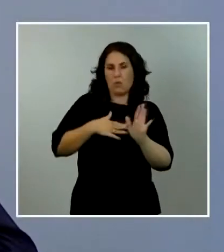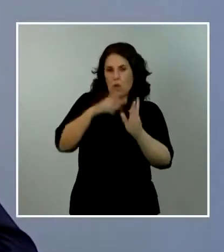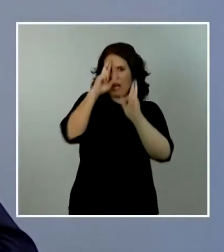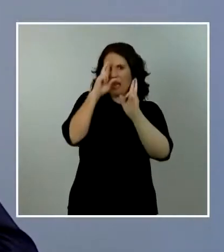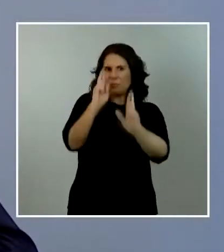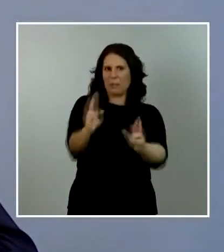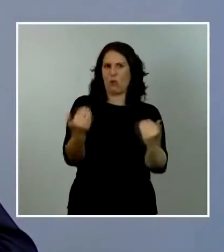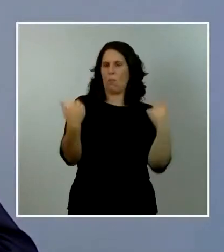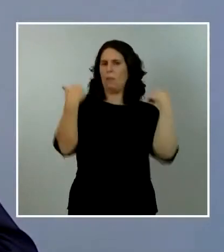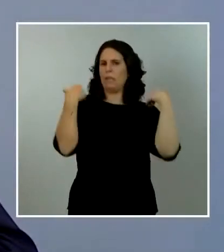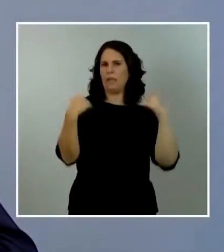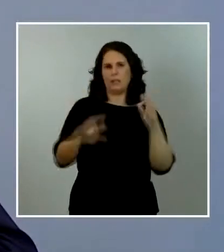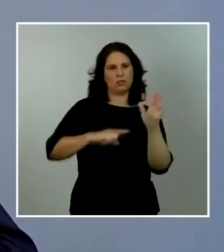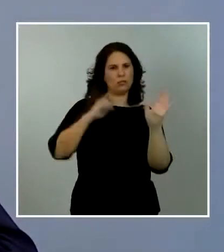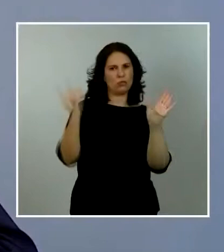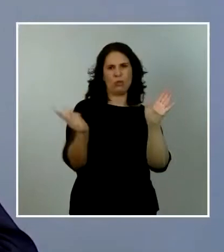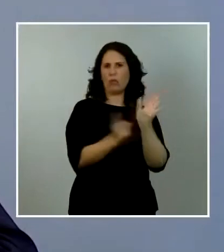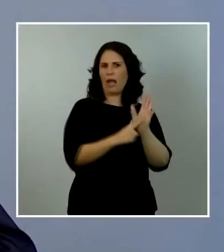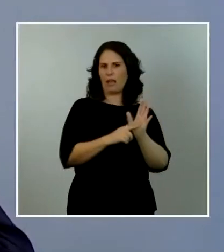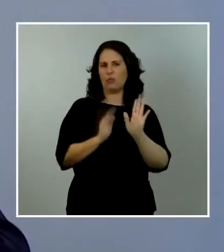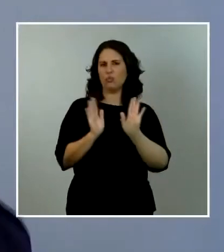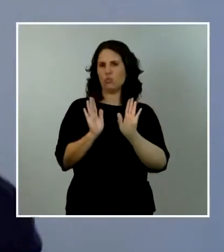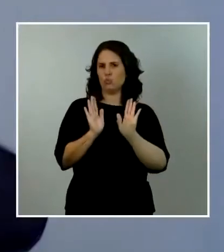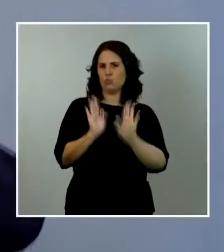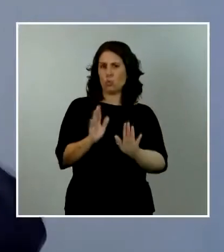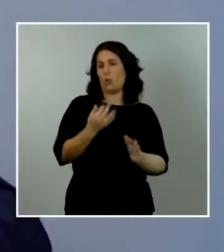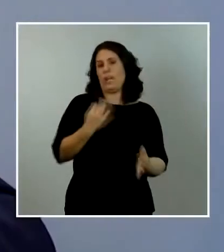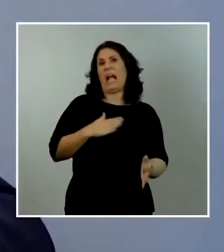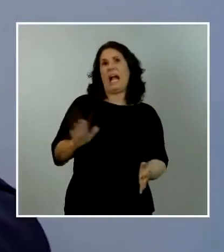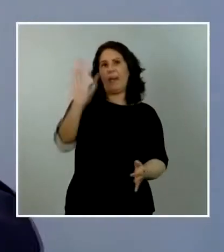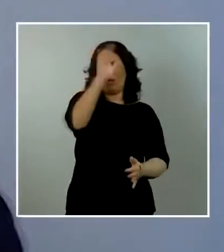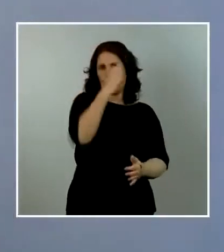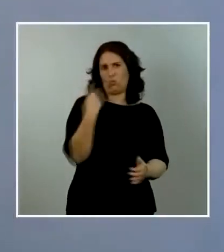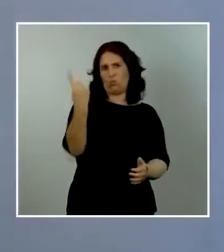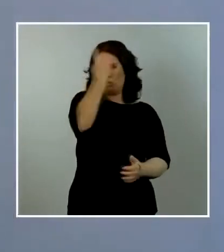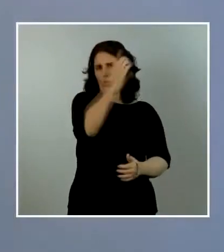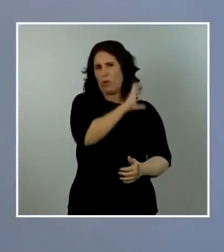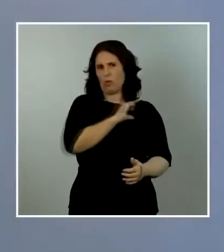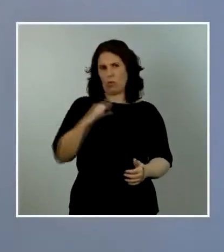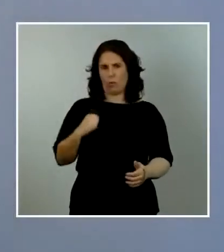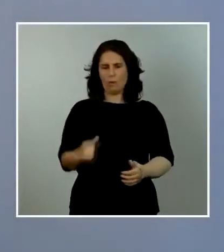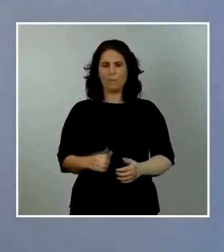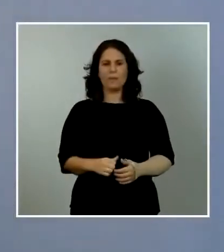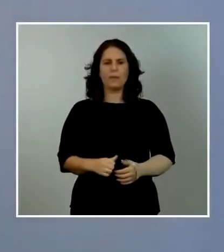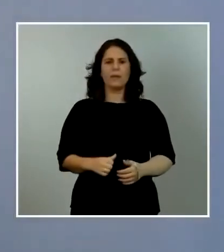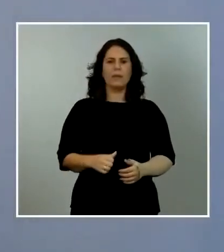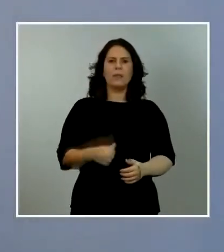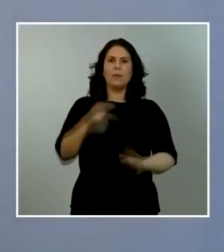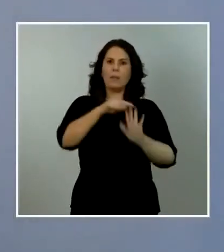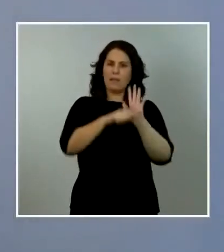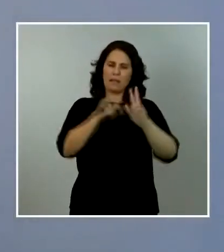por el marco competencial de cada uno pues la ley y estas medidas eventual